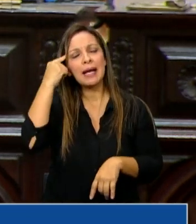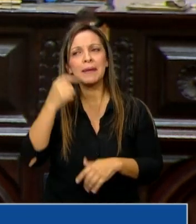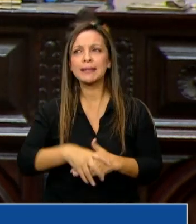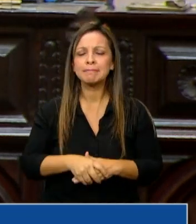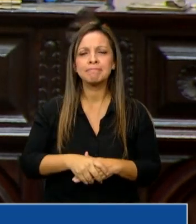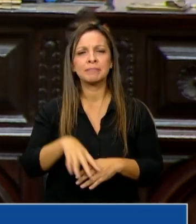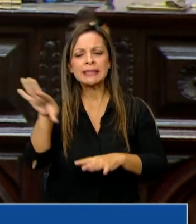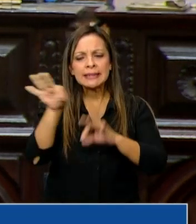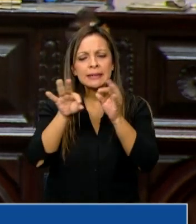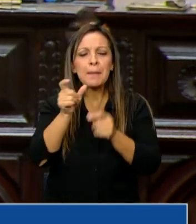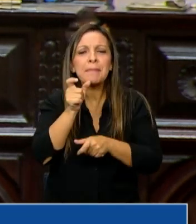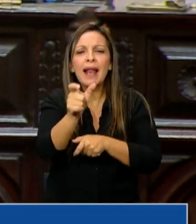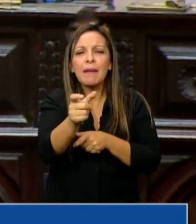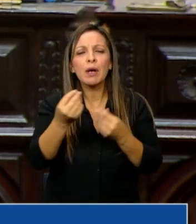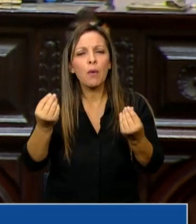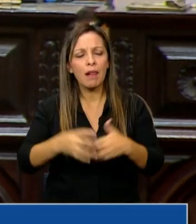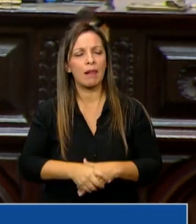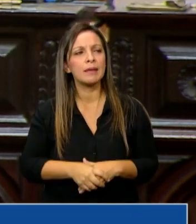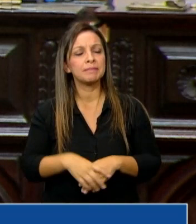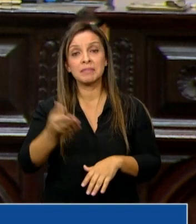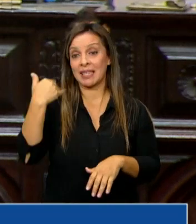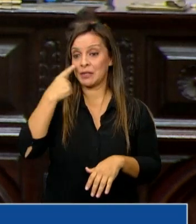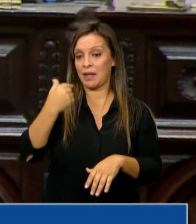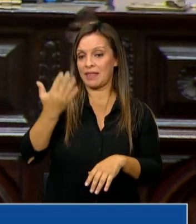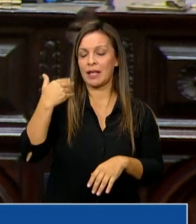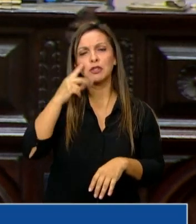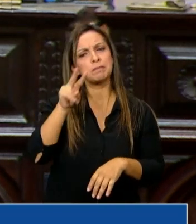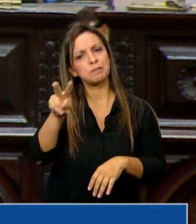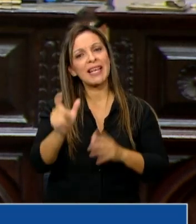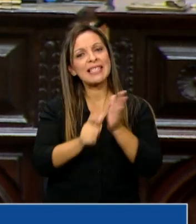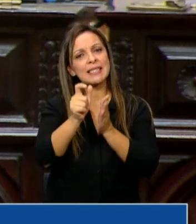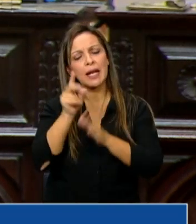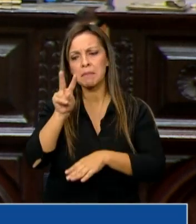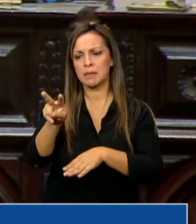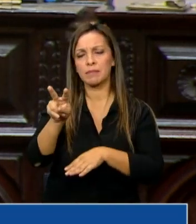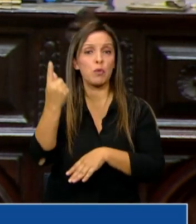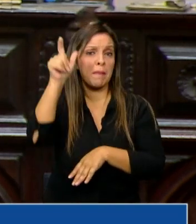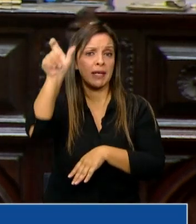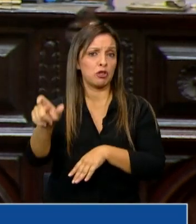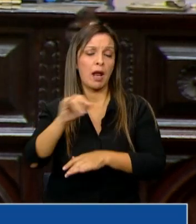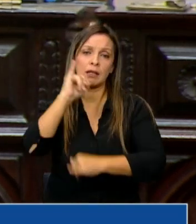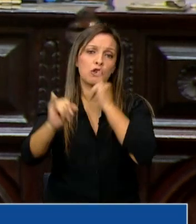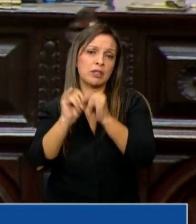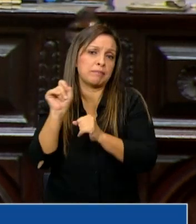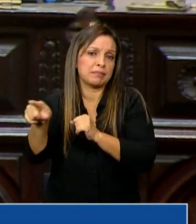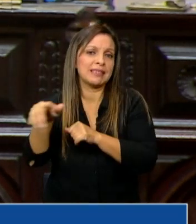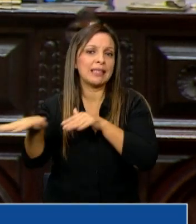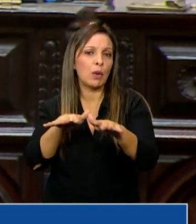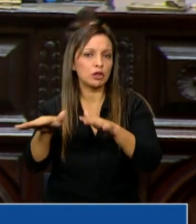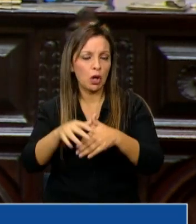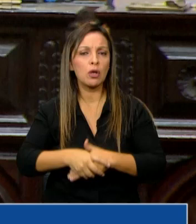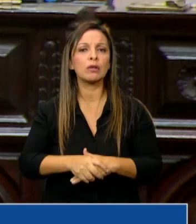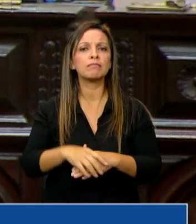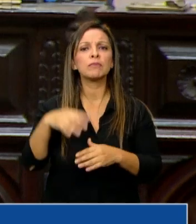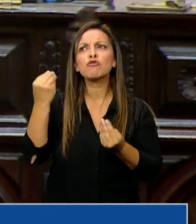que podía decir y hace unos días atrás me encontré con un posteo en Instagram de una persona que contaba una situación en particular